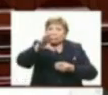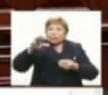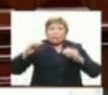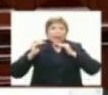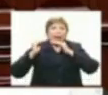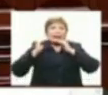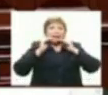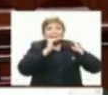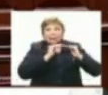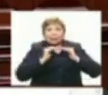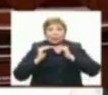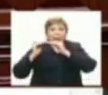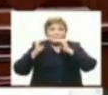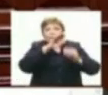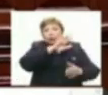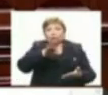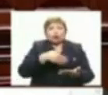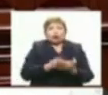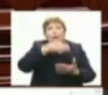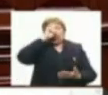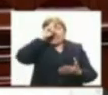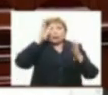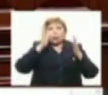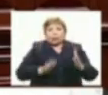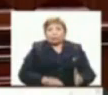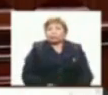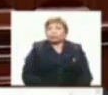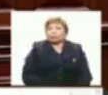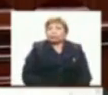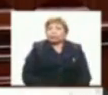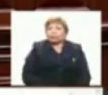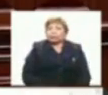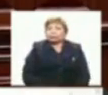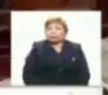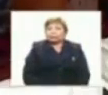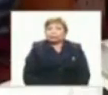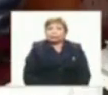de manera equitativa entre todos los peruanos.